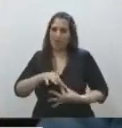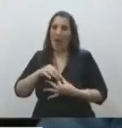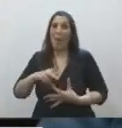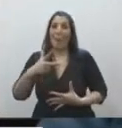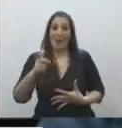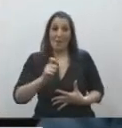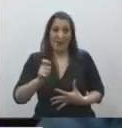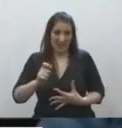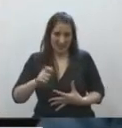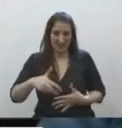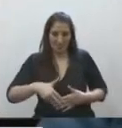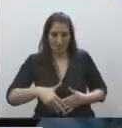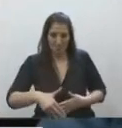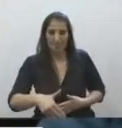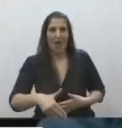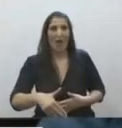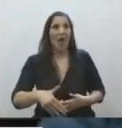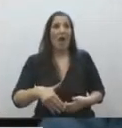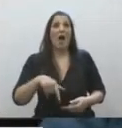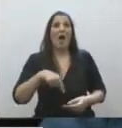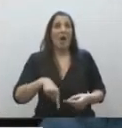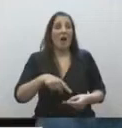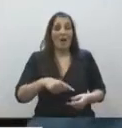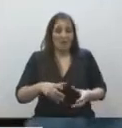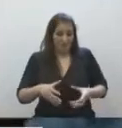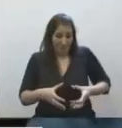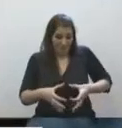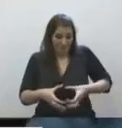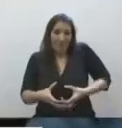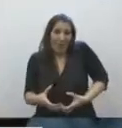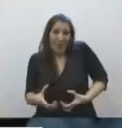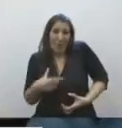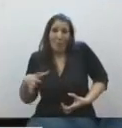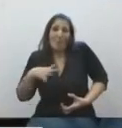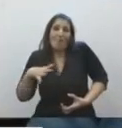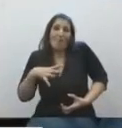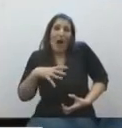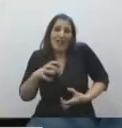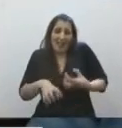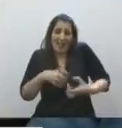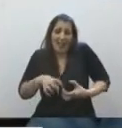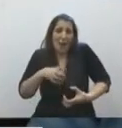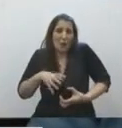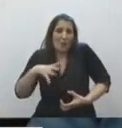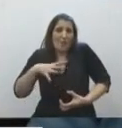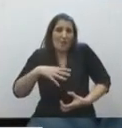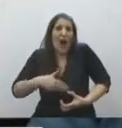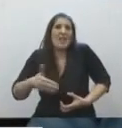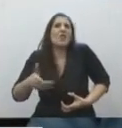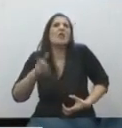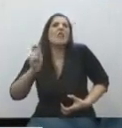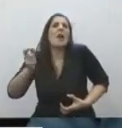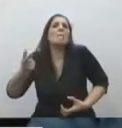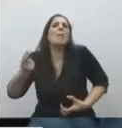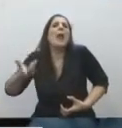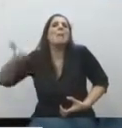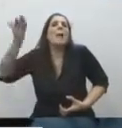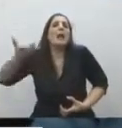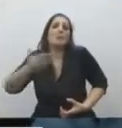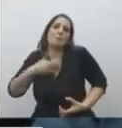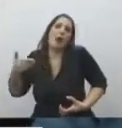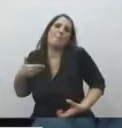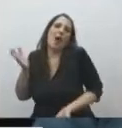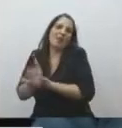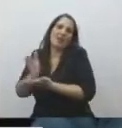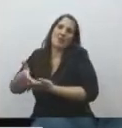lo que se refleja en la política es lo que vivimos como sociedad. A veces lo que caracteriza a la Argentina, y esto lo digo